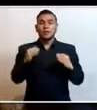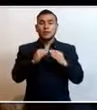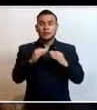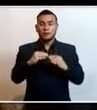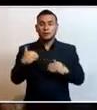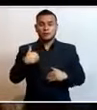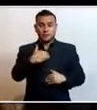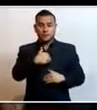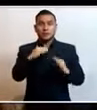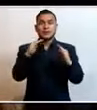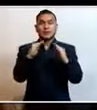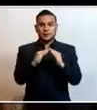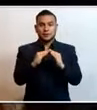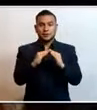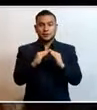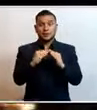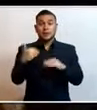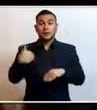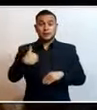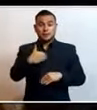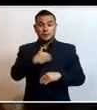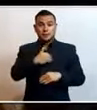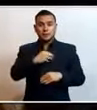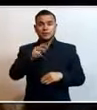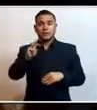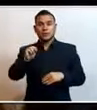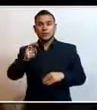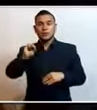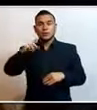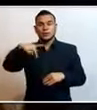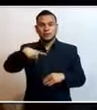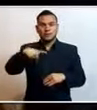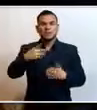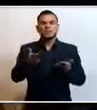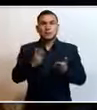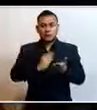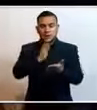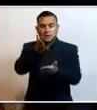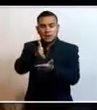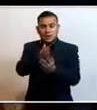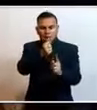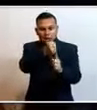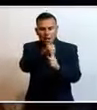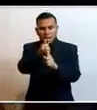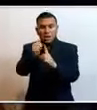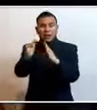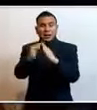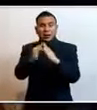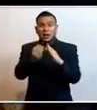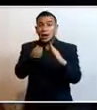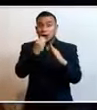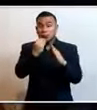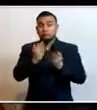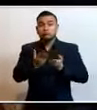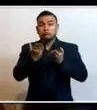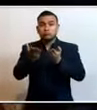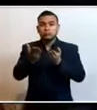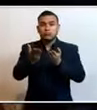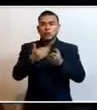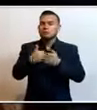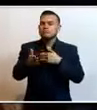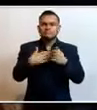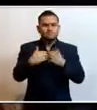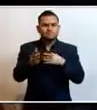Vivienda, nuestro ministro de Obras Públicas. Han andado casa por casa entregando comida, ayudando, metiéndose en las